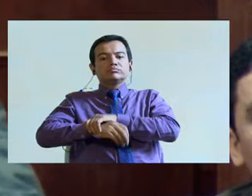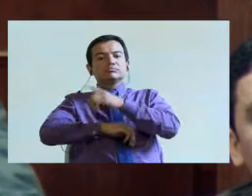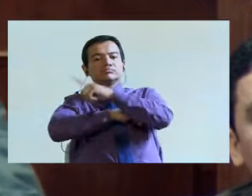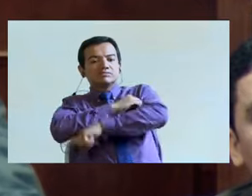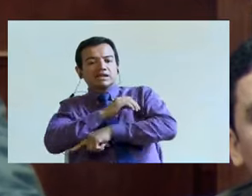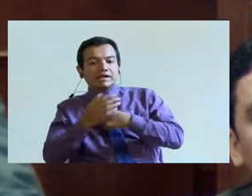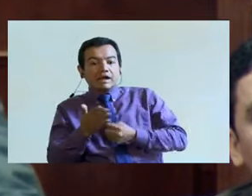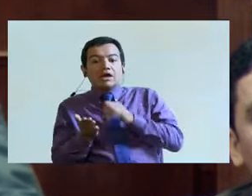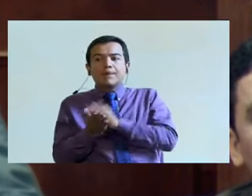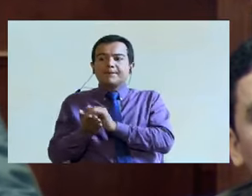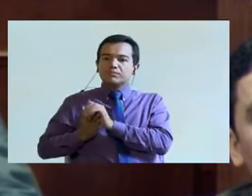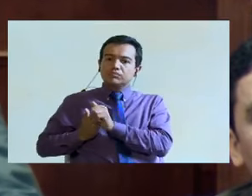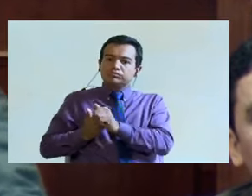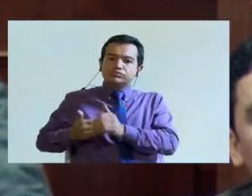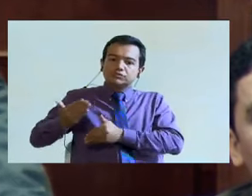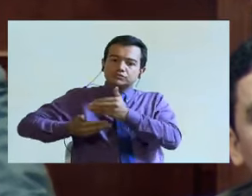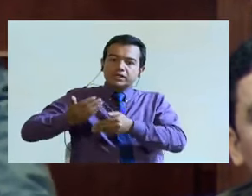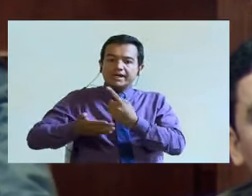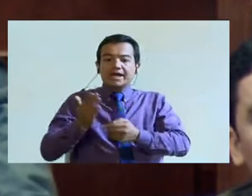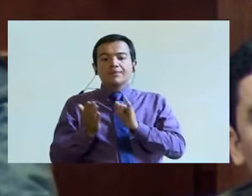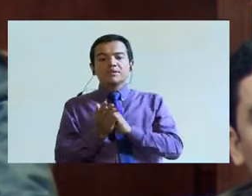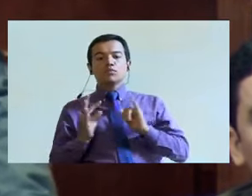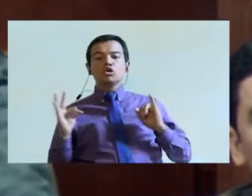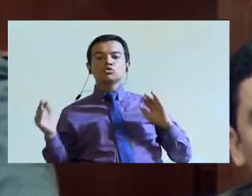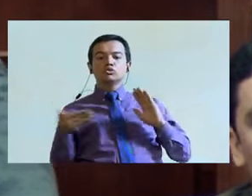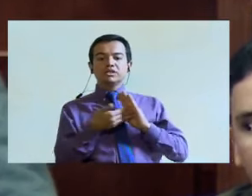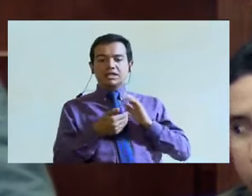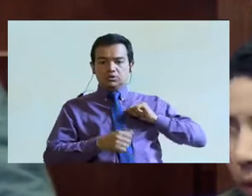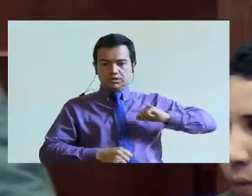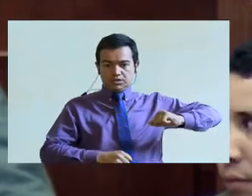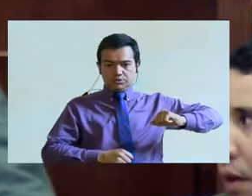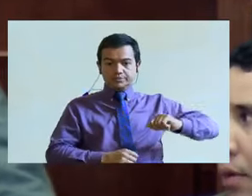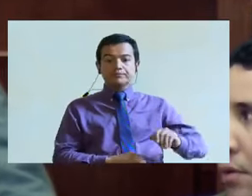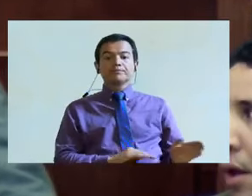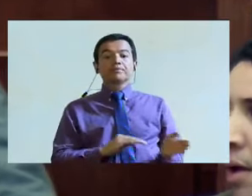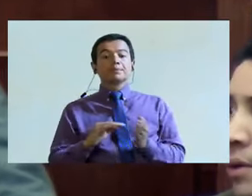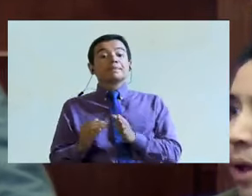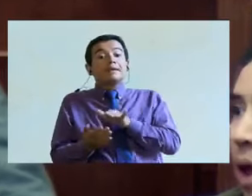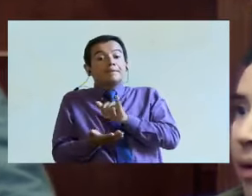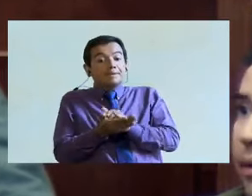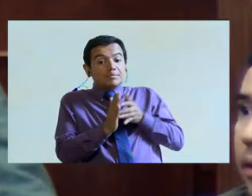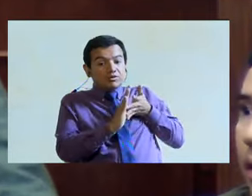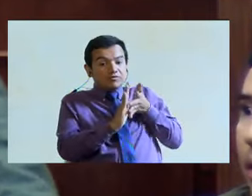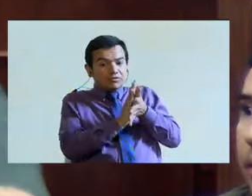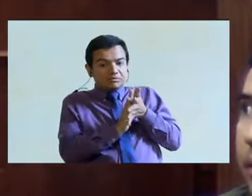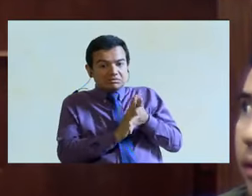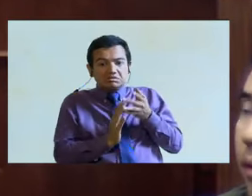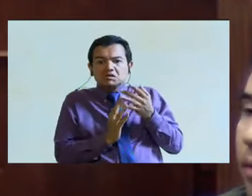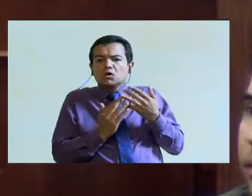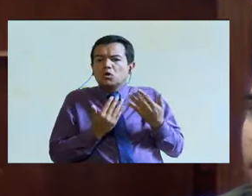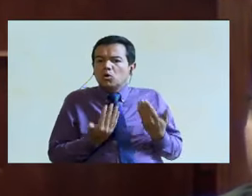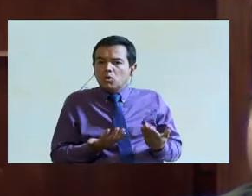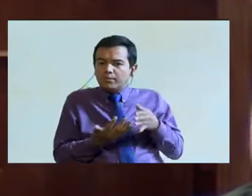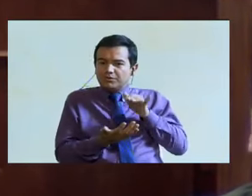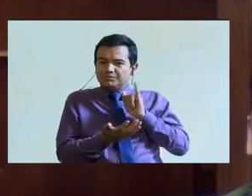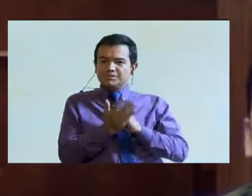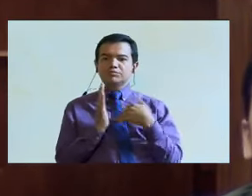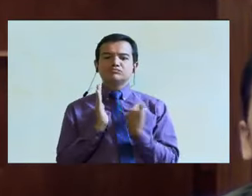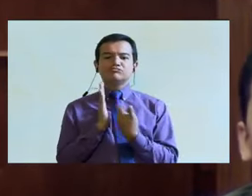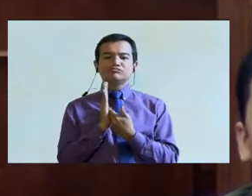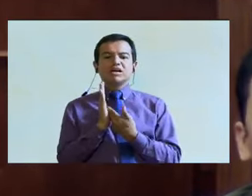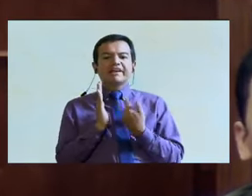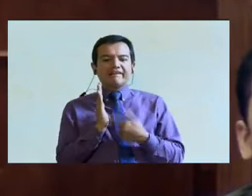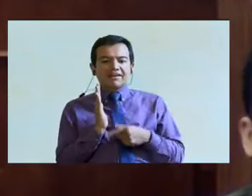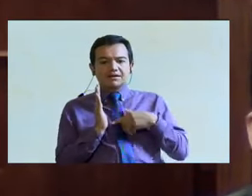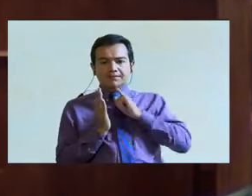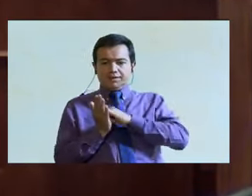instrumento para la tutela de los derechos lo anterior se garantiza a través de un proceso